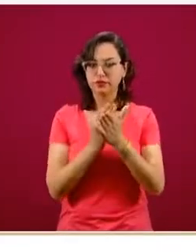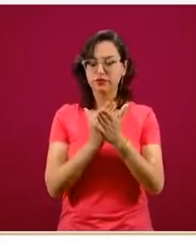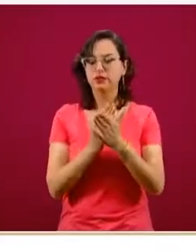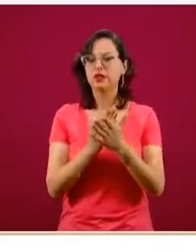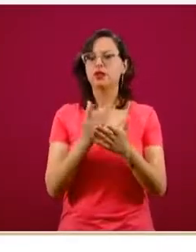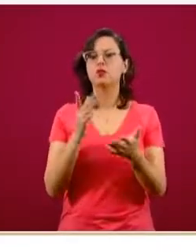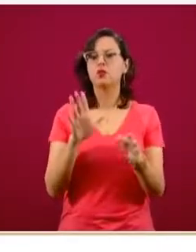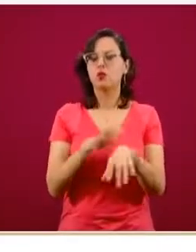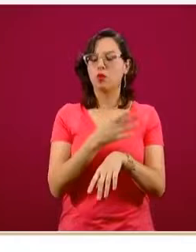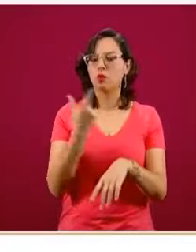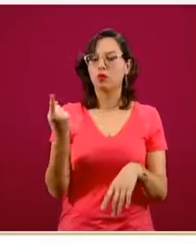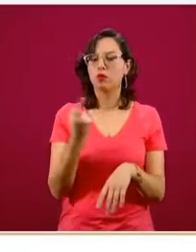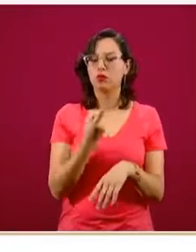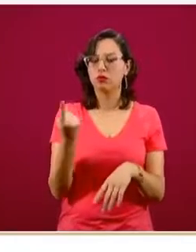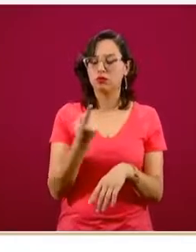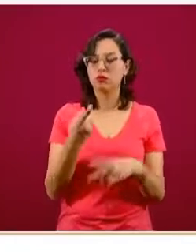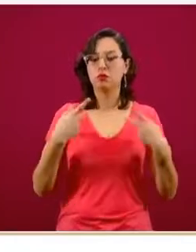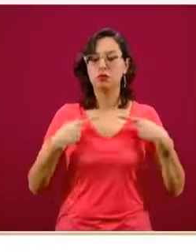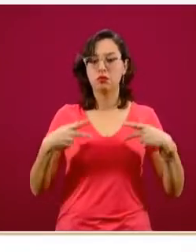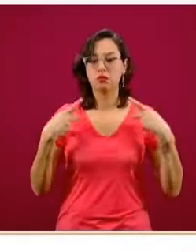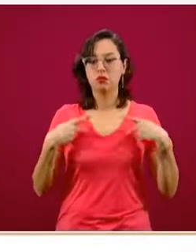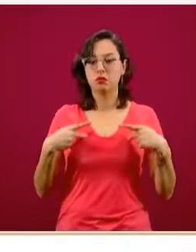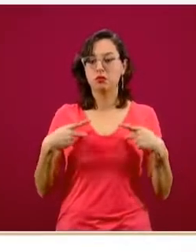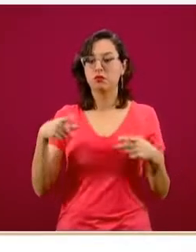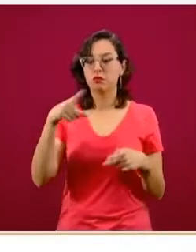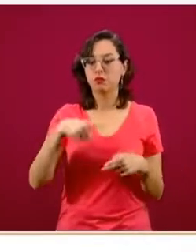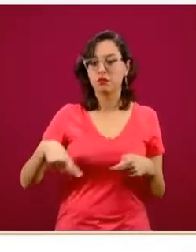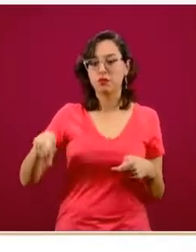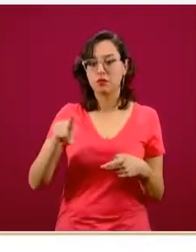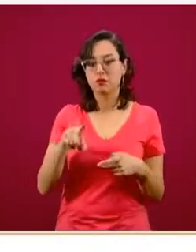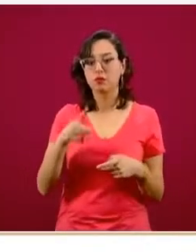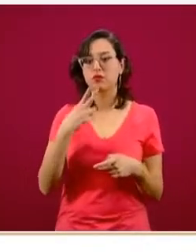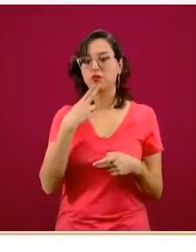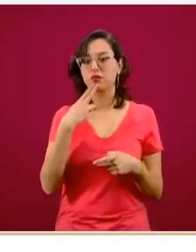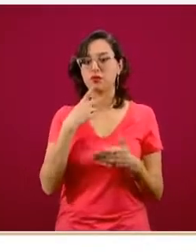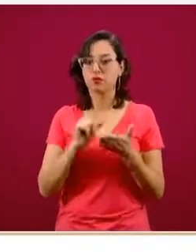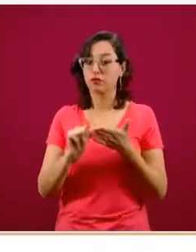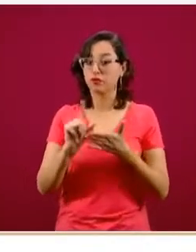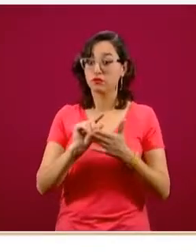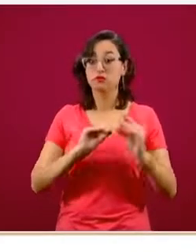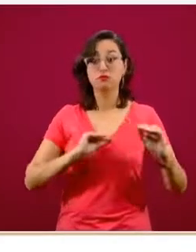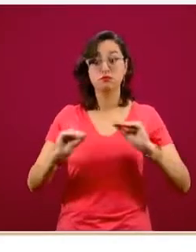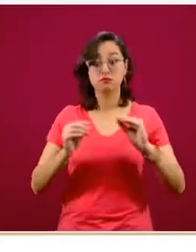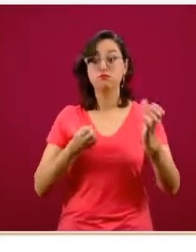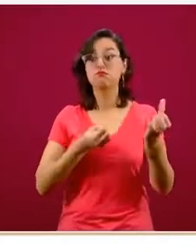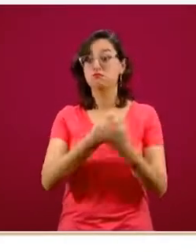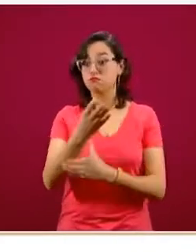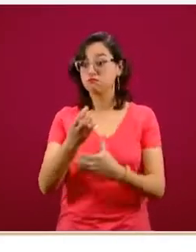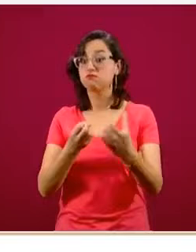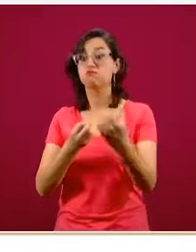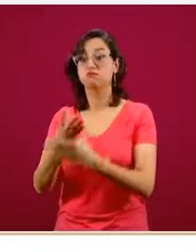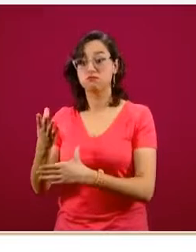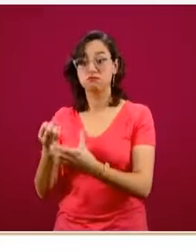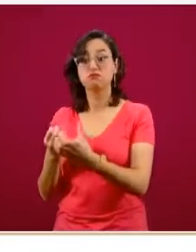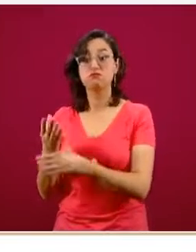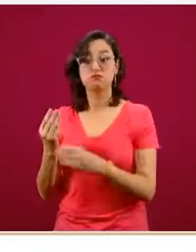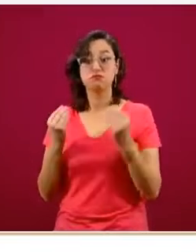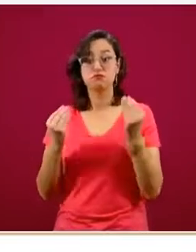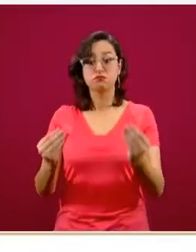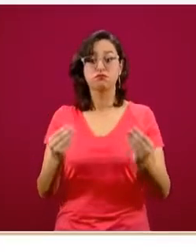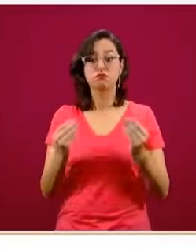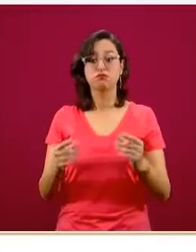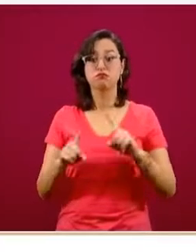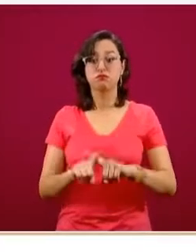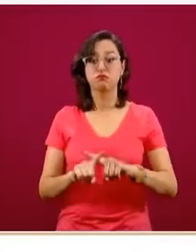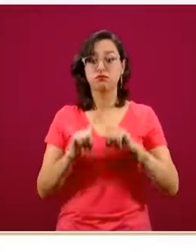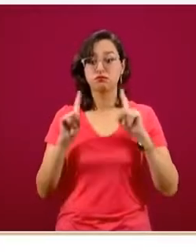estatal, dado que los usuarios de Twitter están mostrando mucha movilidad en el estado de Hidalgo, diferente a lo que